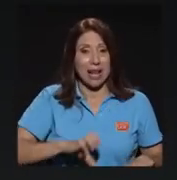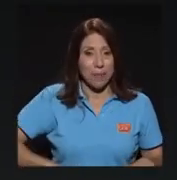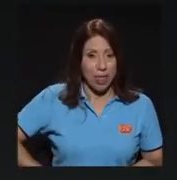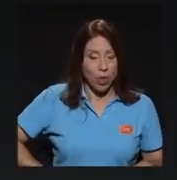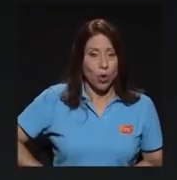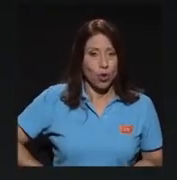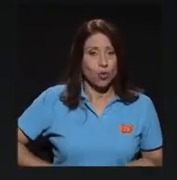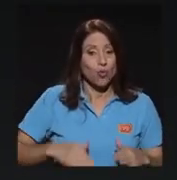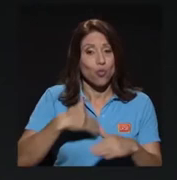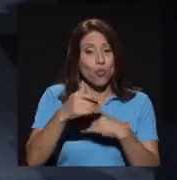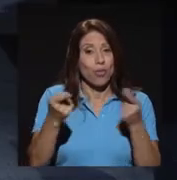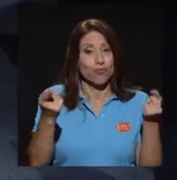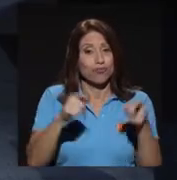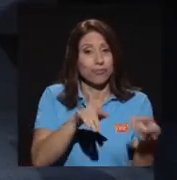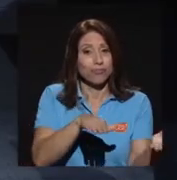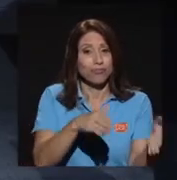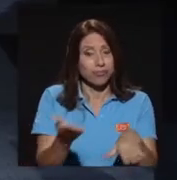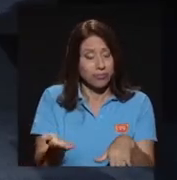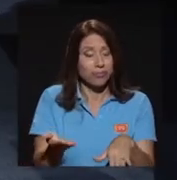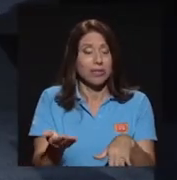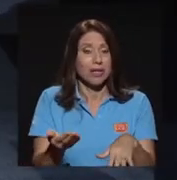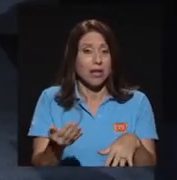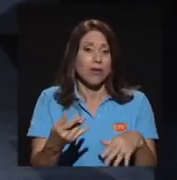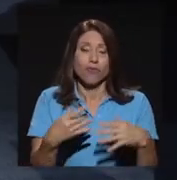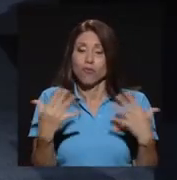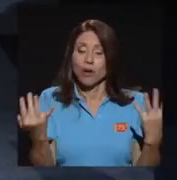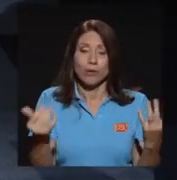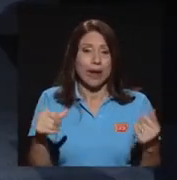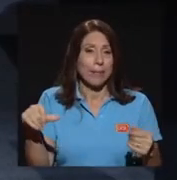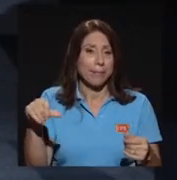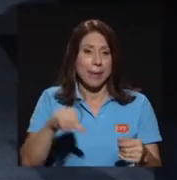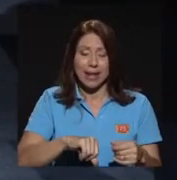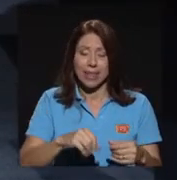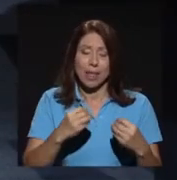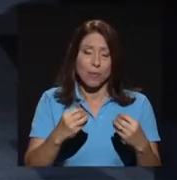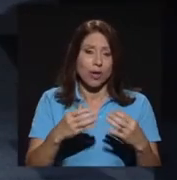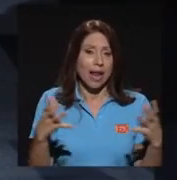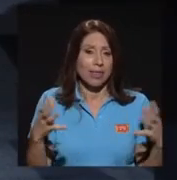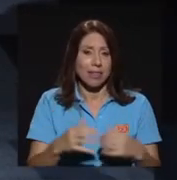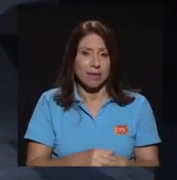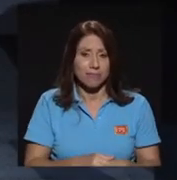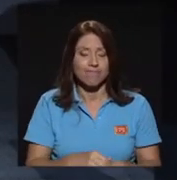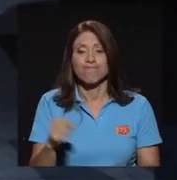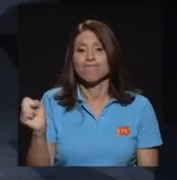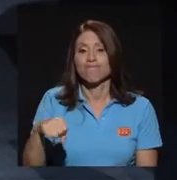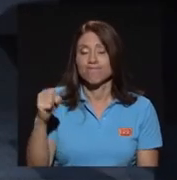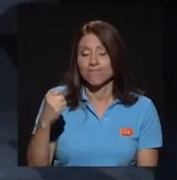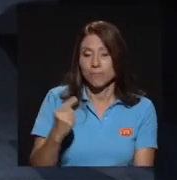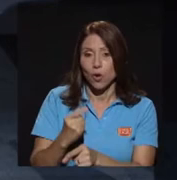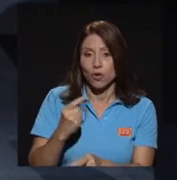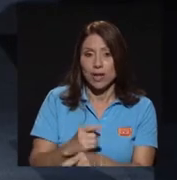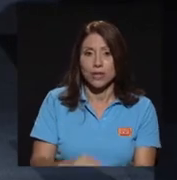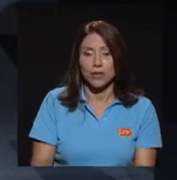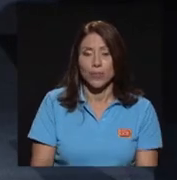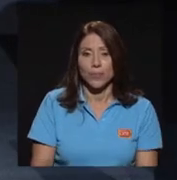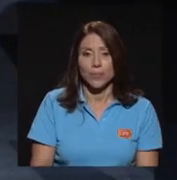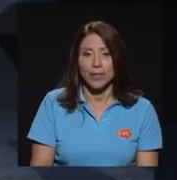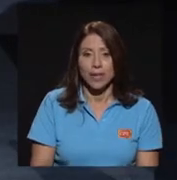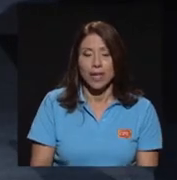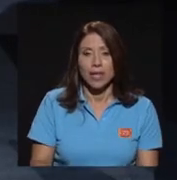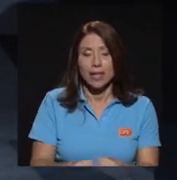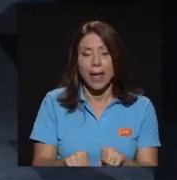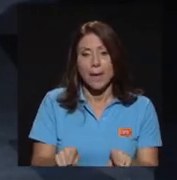sí y fue todo esta otra cosa que es importante qué